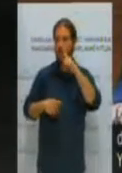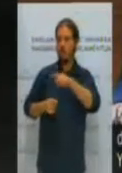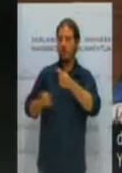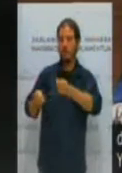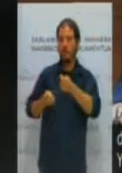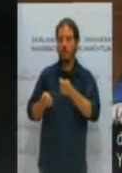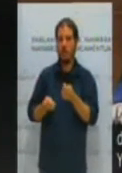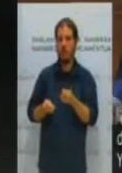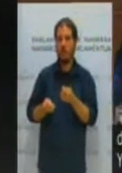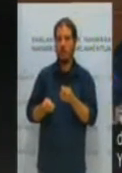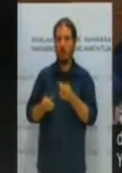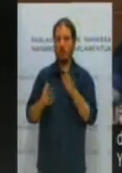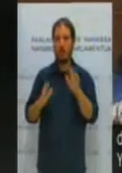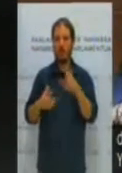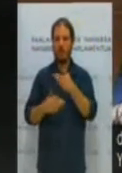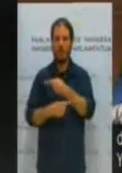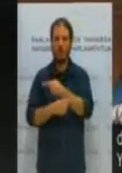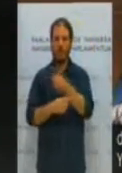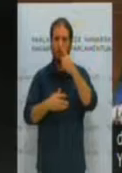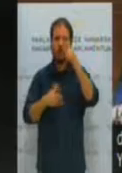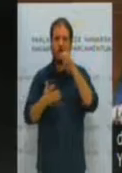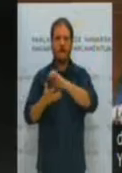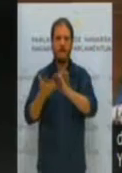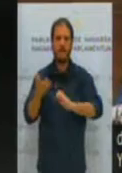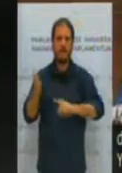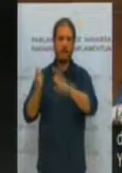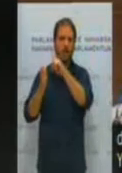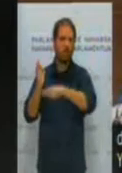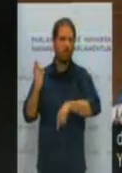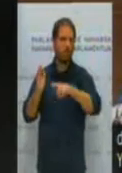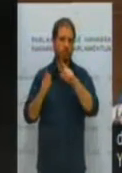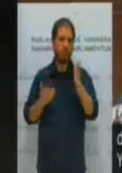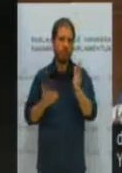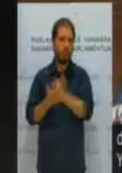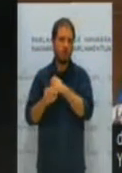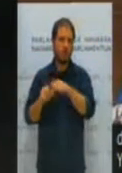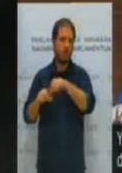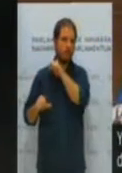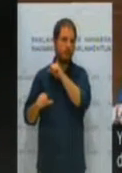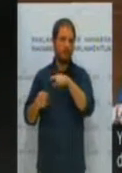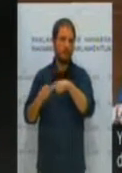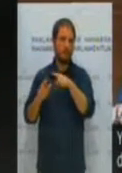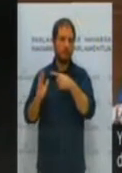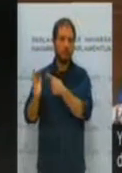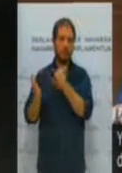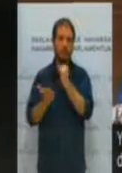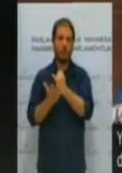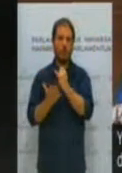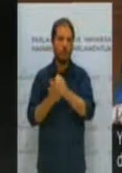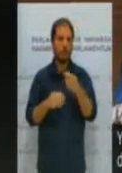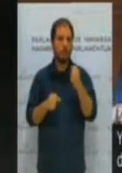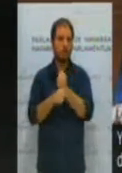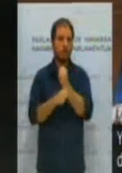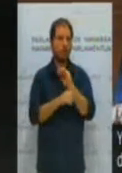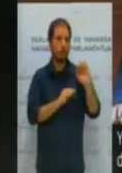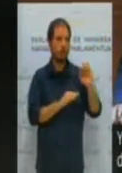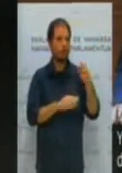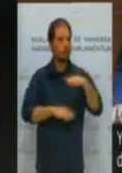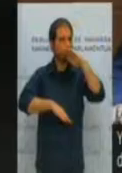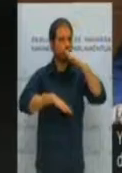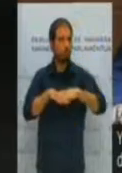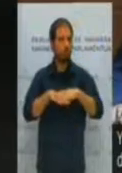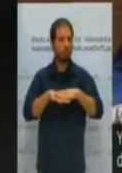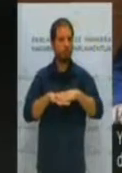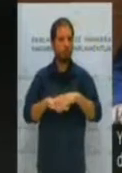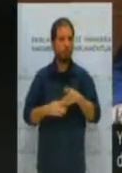Y todos los informes, y este por lo tanto también, da prueba de que ese trabajo y esa labor se hace. Por lo tanto, hay